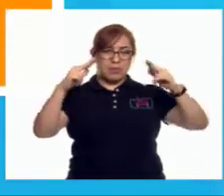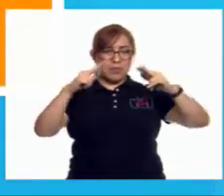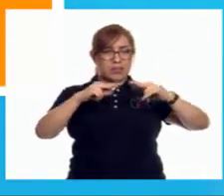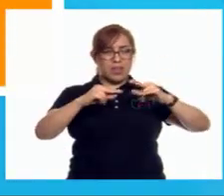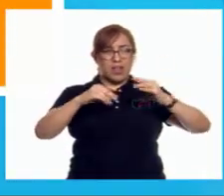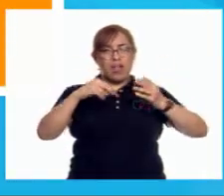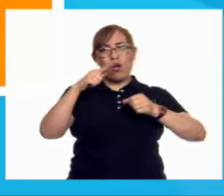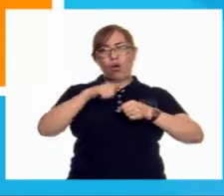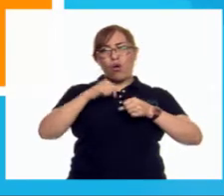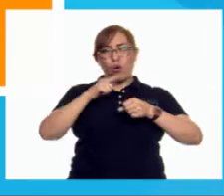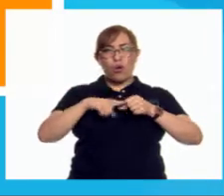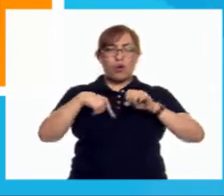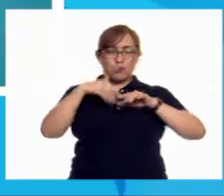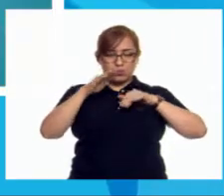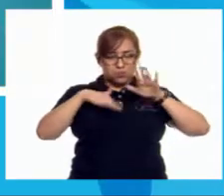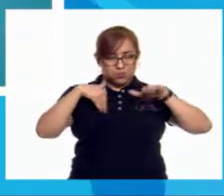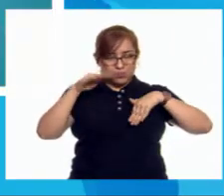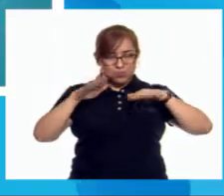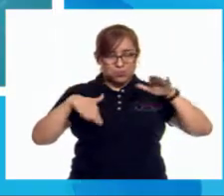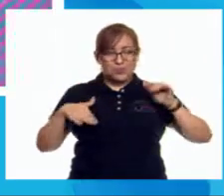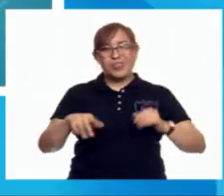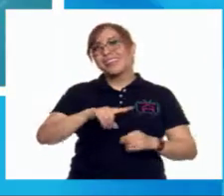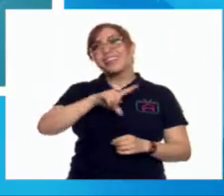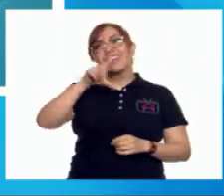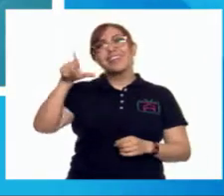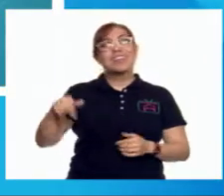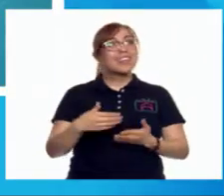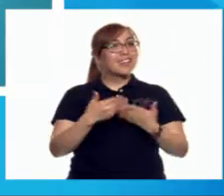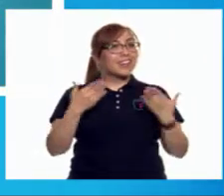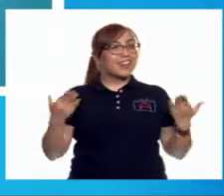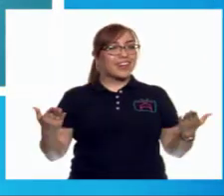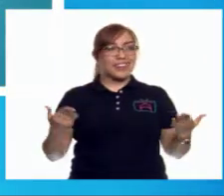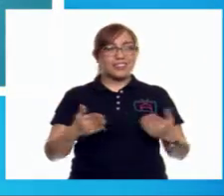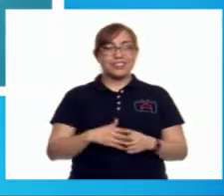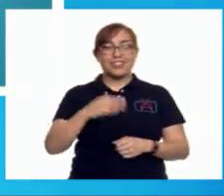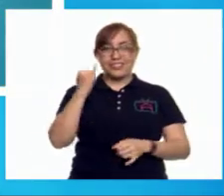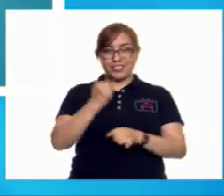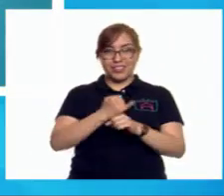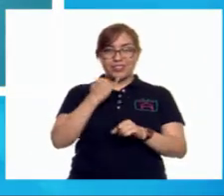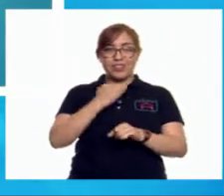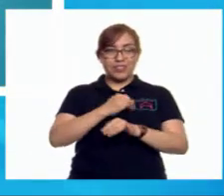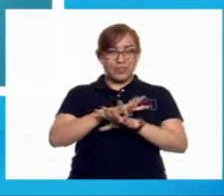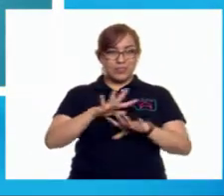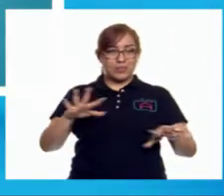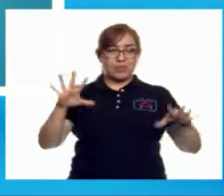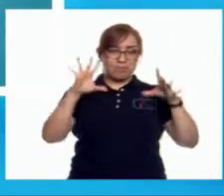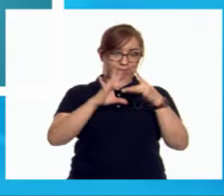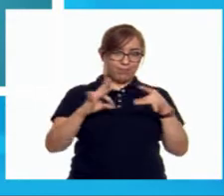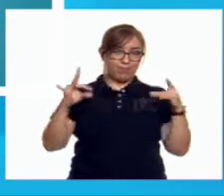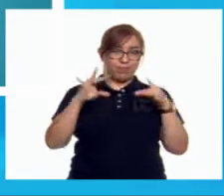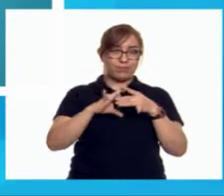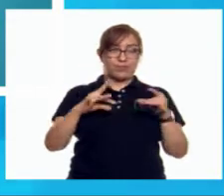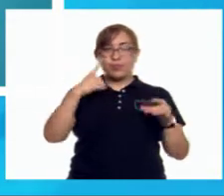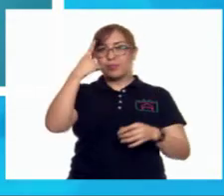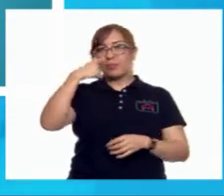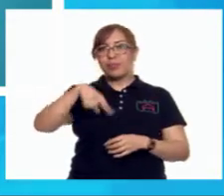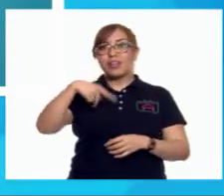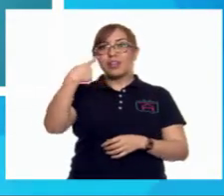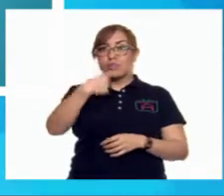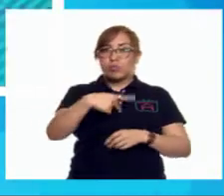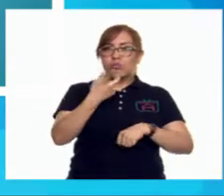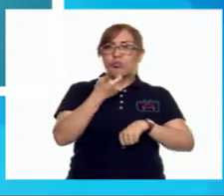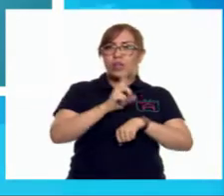pegando algún material sobre él. Ahora, vamos a darle instrucciones para que realice una tarea de nuestro día a